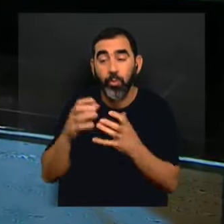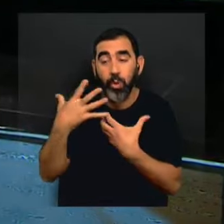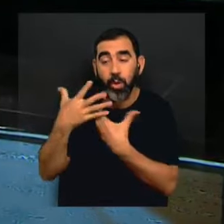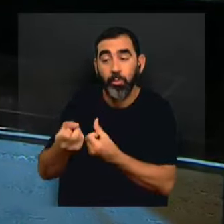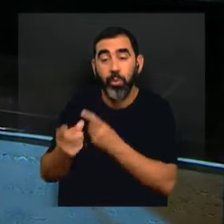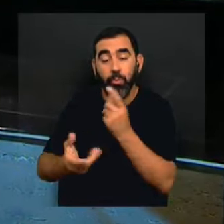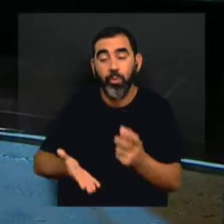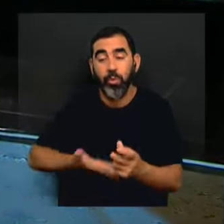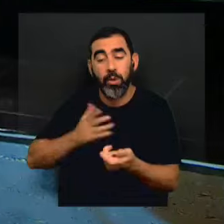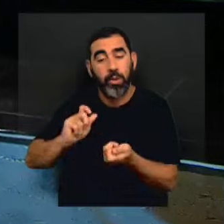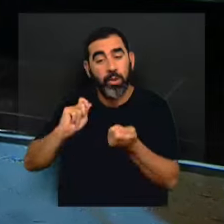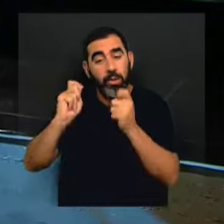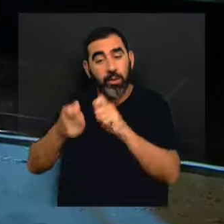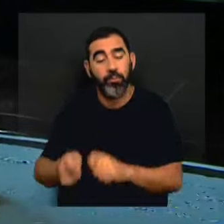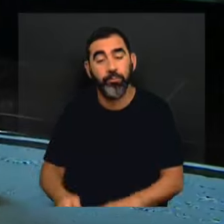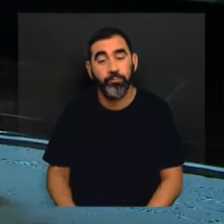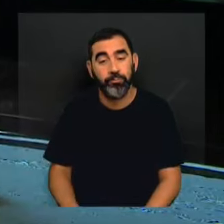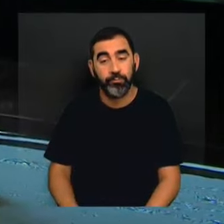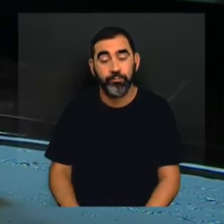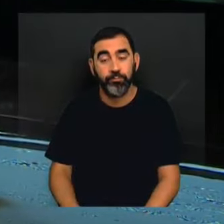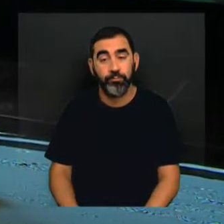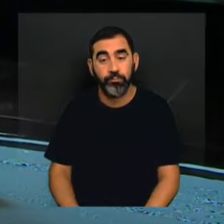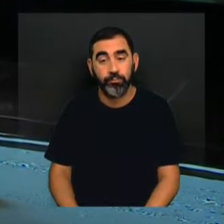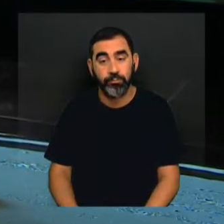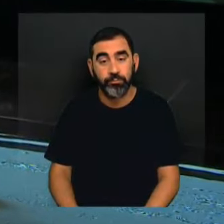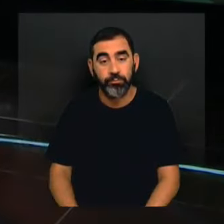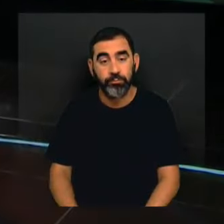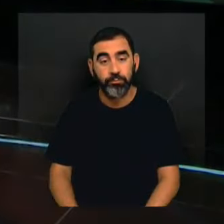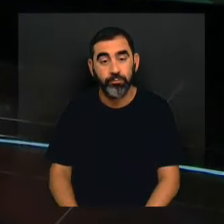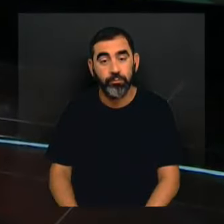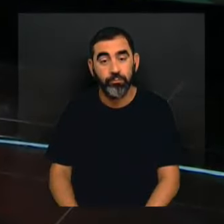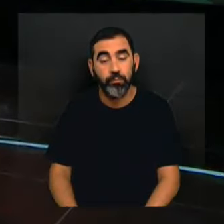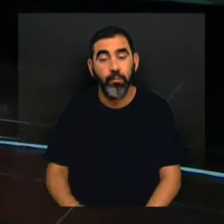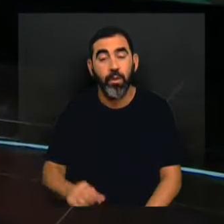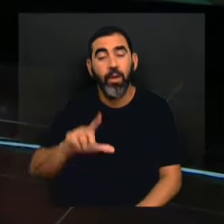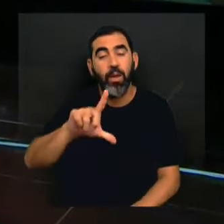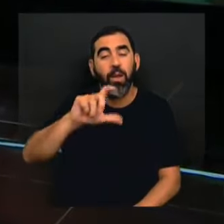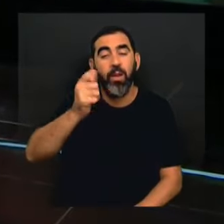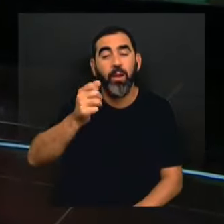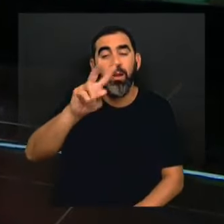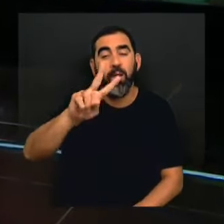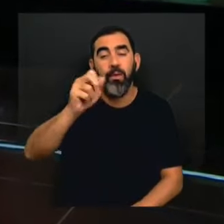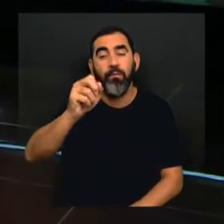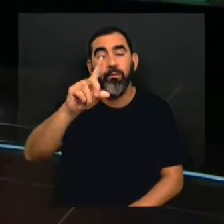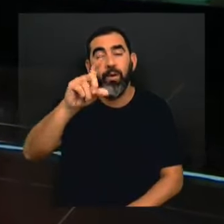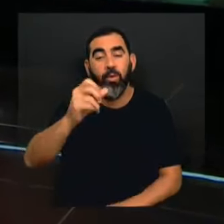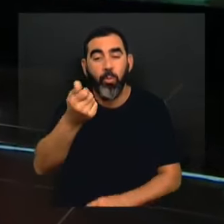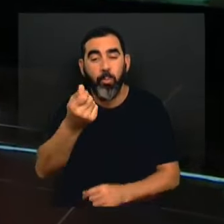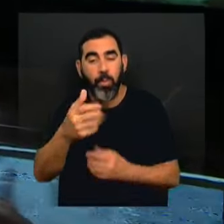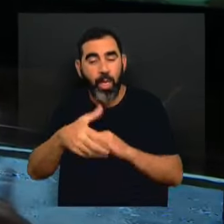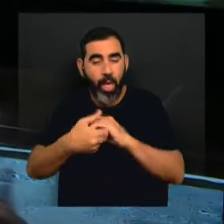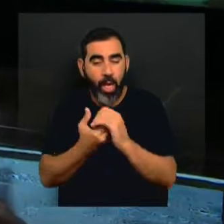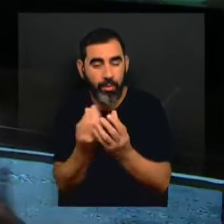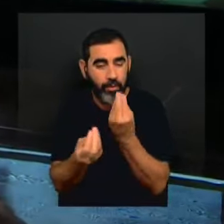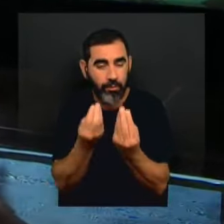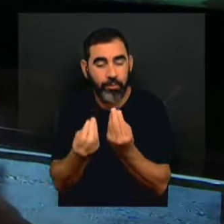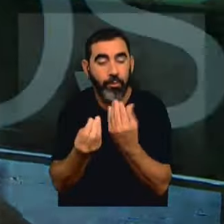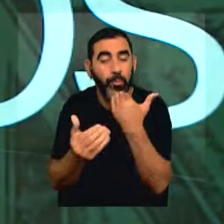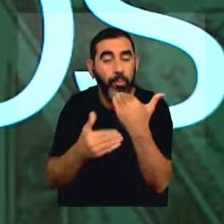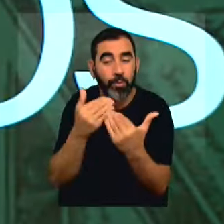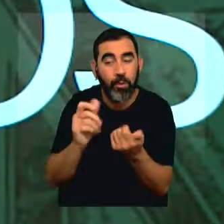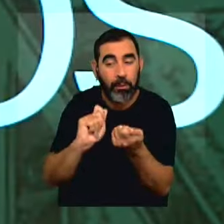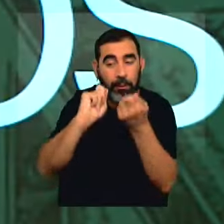reclaman algunos cambios vamos a la definición primero básica de lavado de activos no o de blanqueo de dinero también como se le llama es el proceso